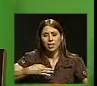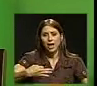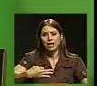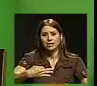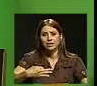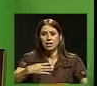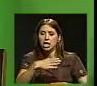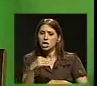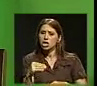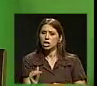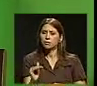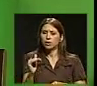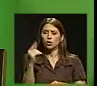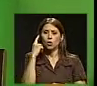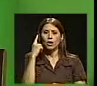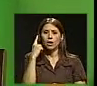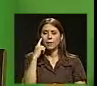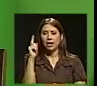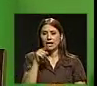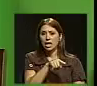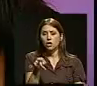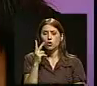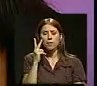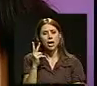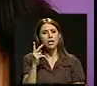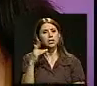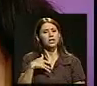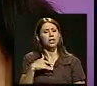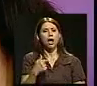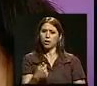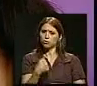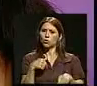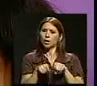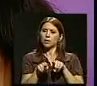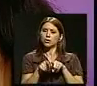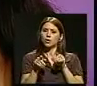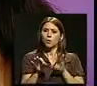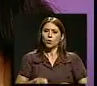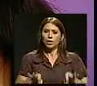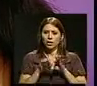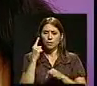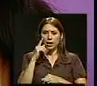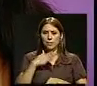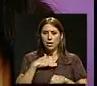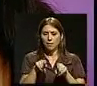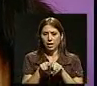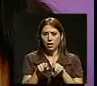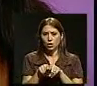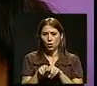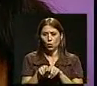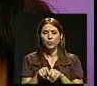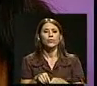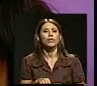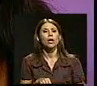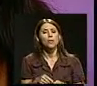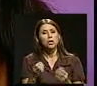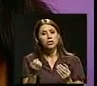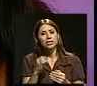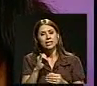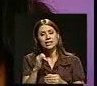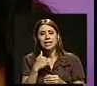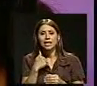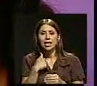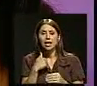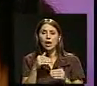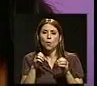bueno, yo también soy importante para mi hermanito? Bueno, sí, se tiene la oportunidad desde el principio acompañar a los